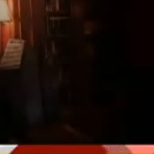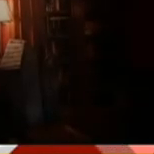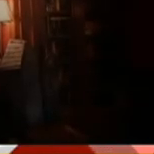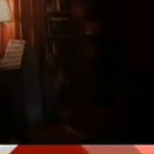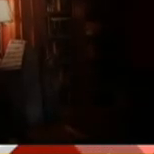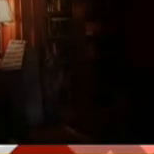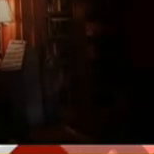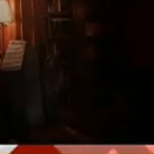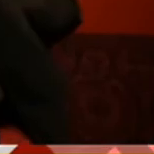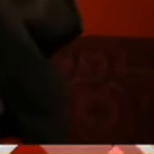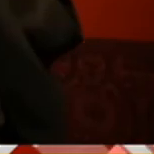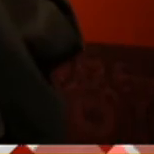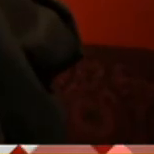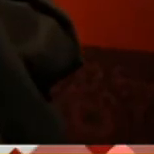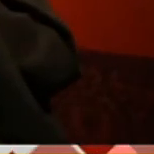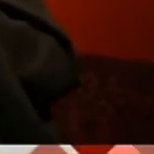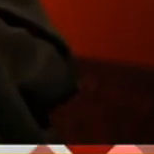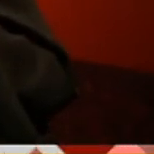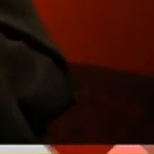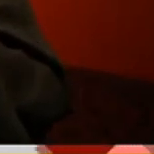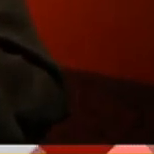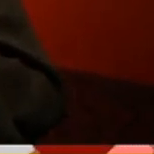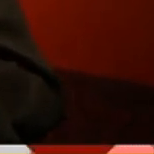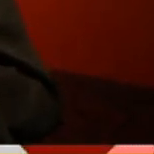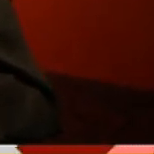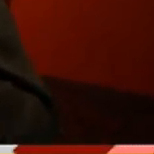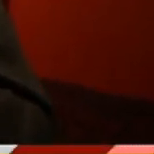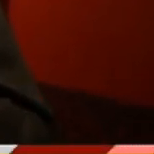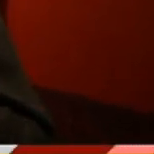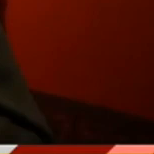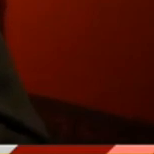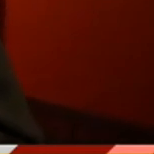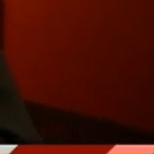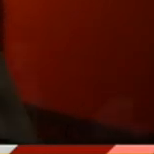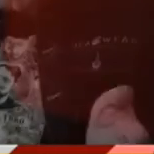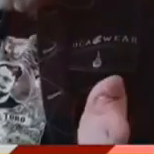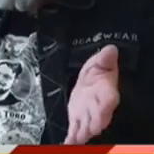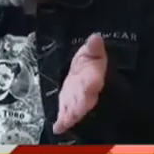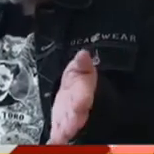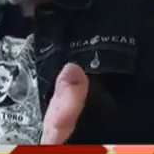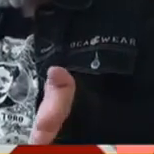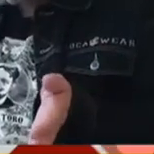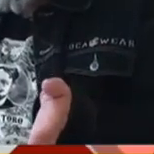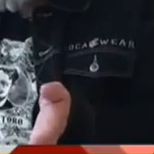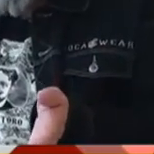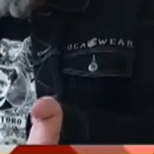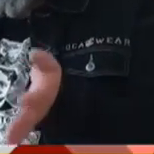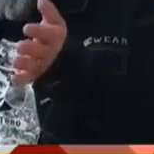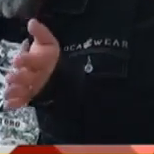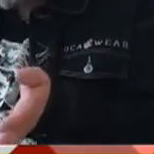miles de objetos que el cineasta tiene en su mansión conocida como Bleak House en Los Ángeles.